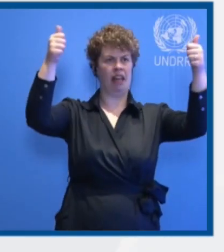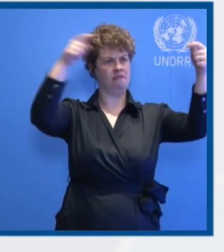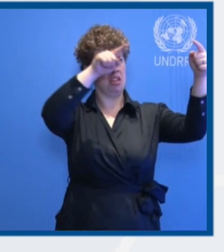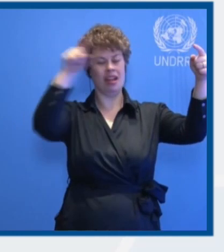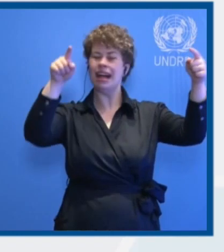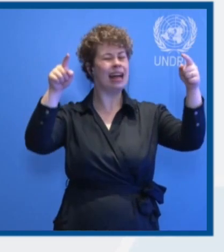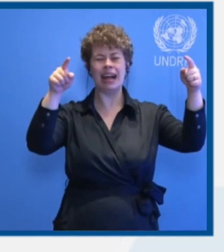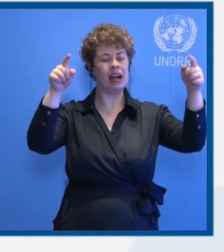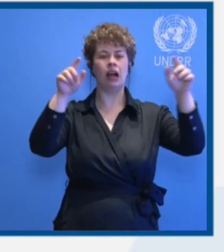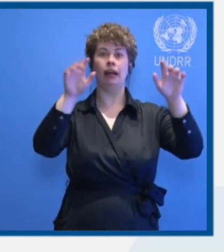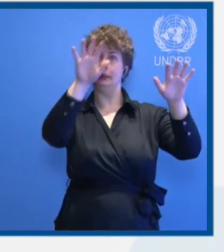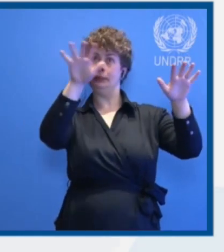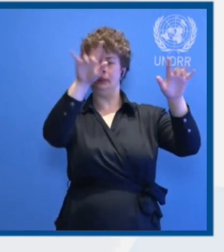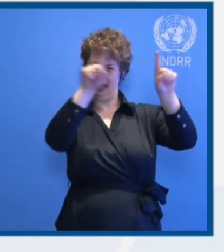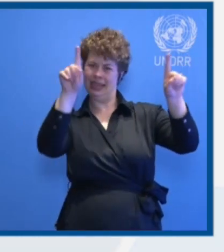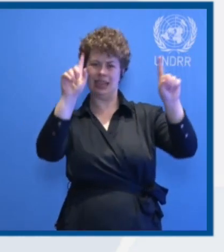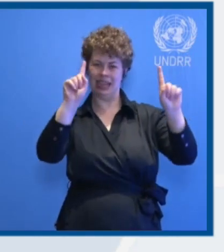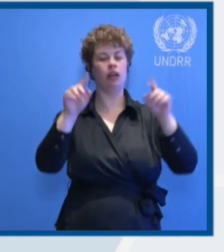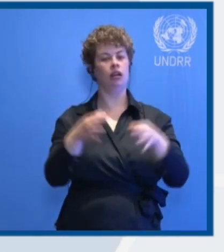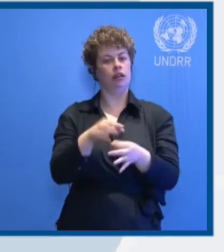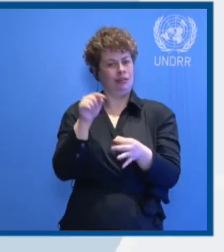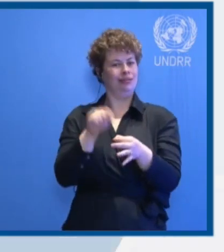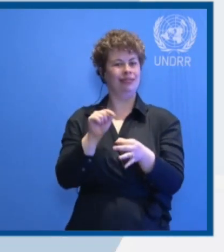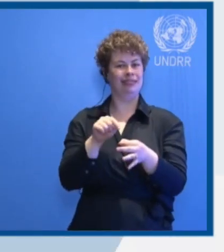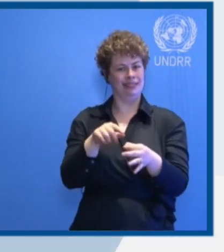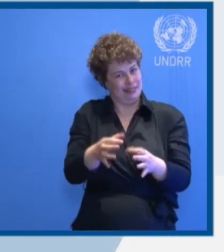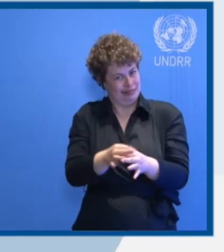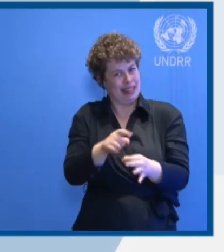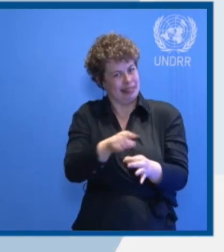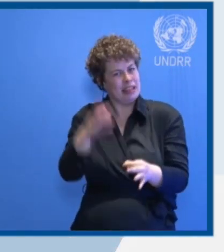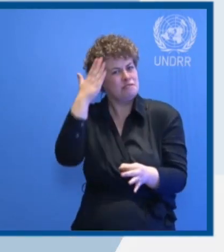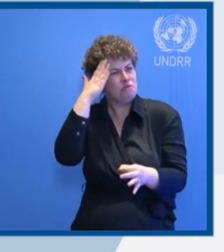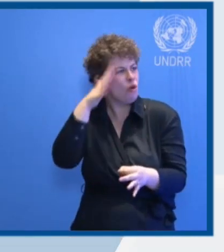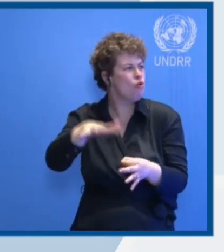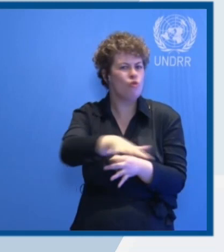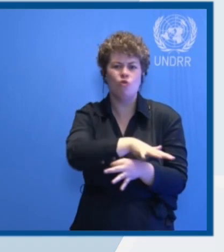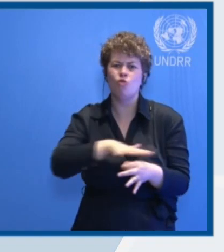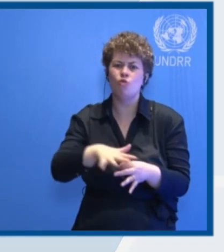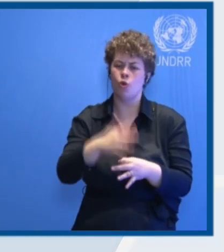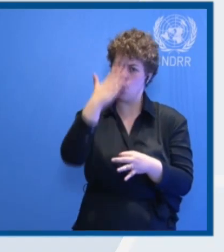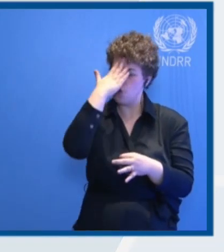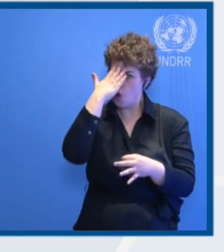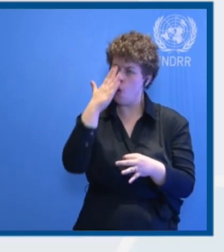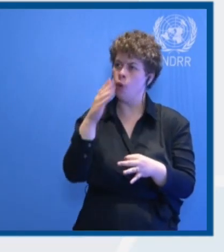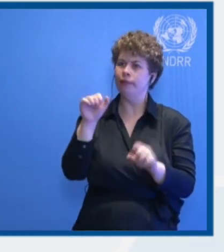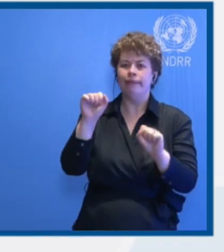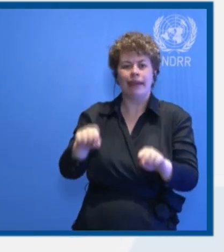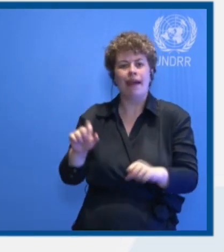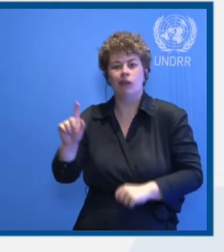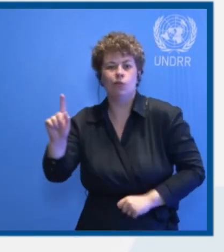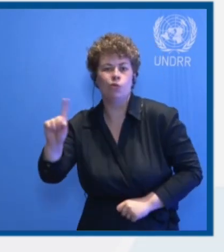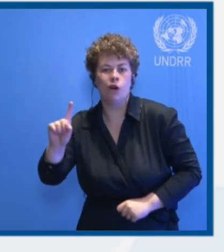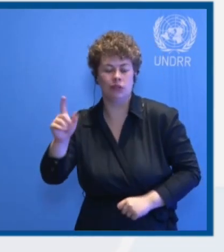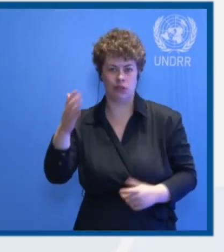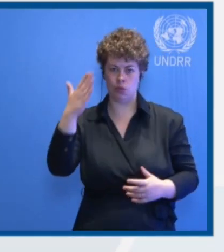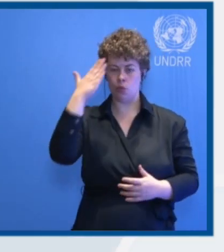has knowledge and understand about the land suitability and also properly